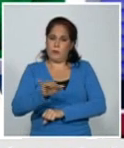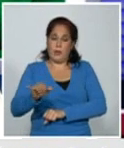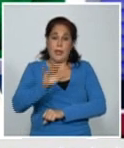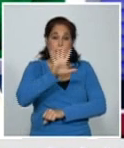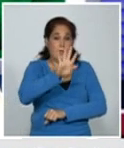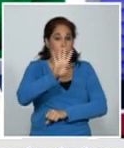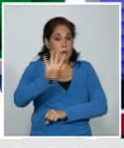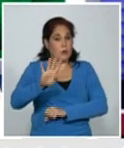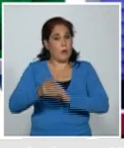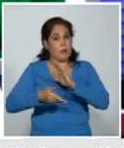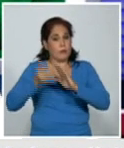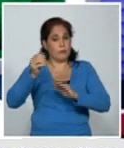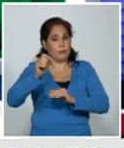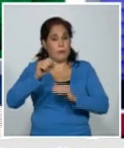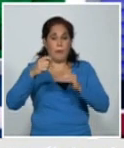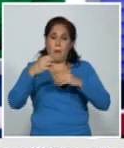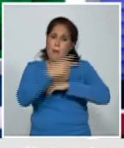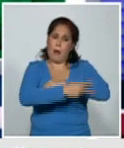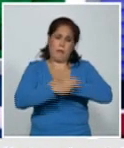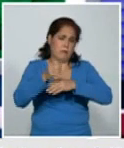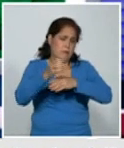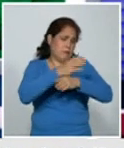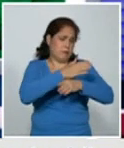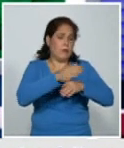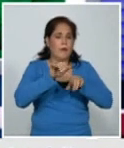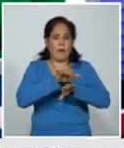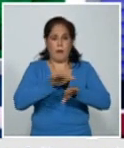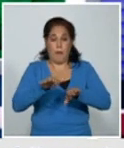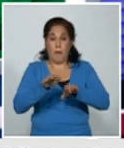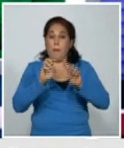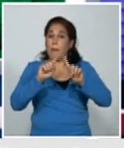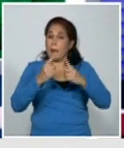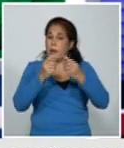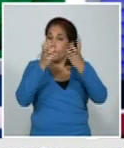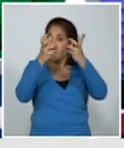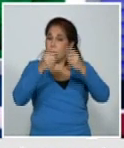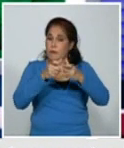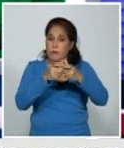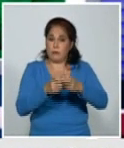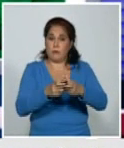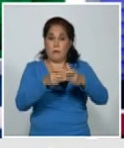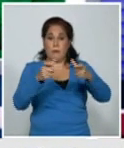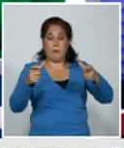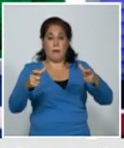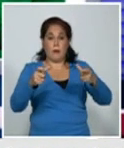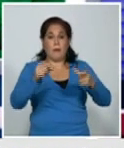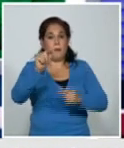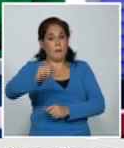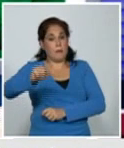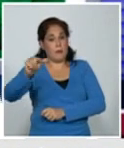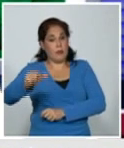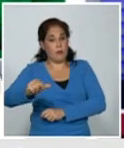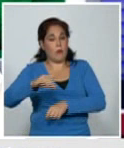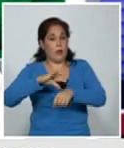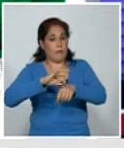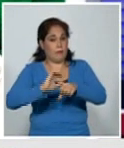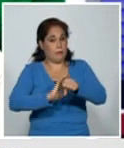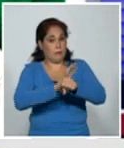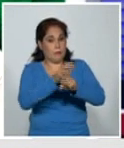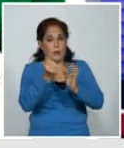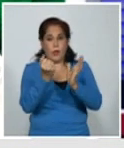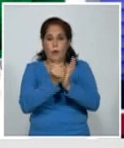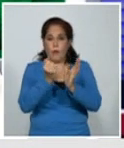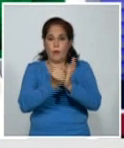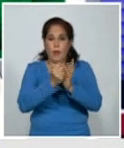mencionamos, y todavía con una cifra elevada de pacientes confirmados en las